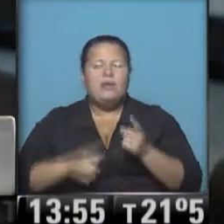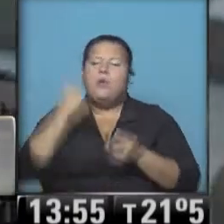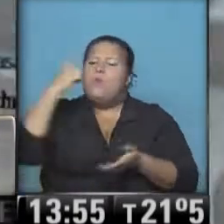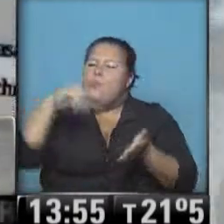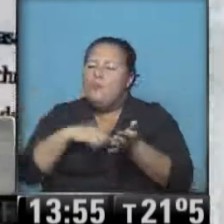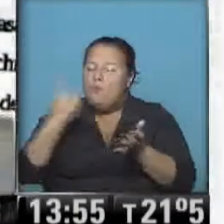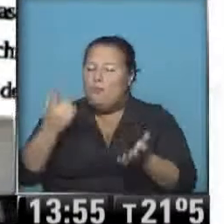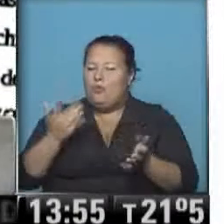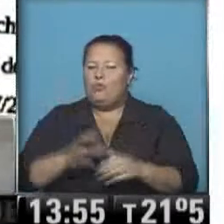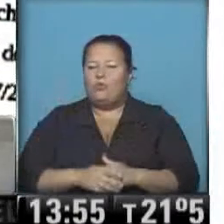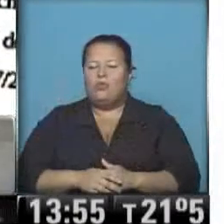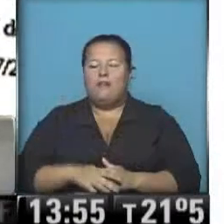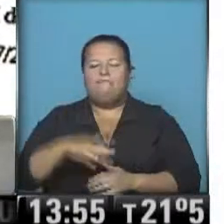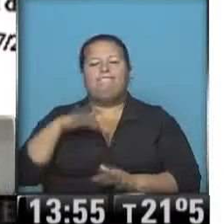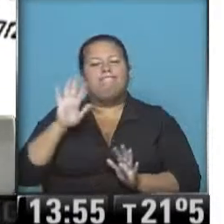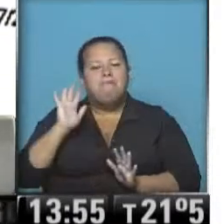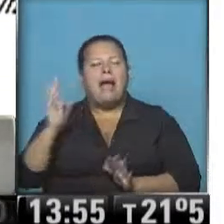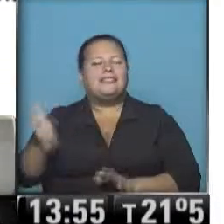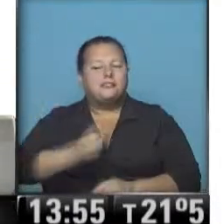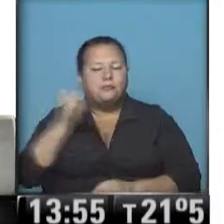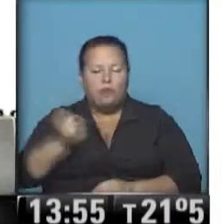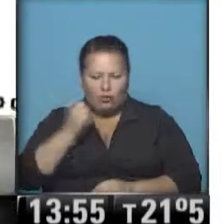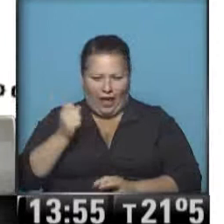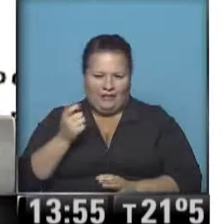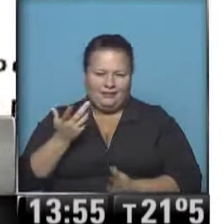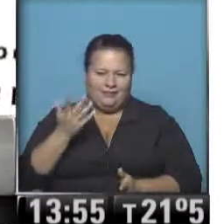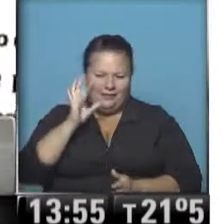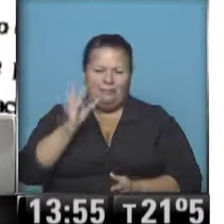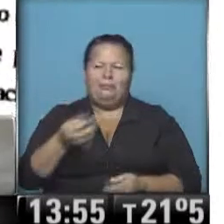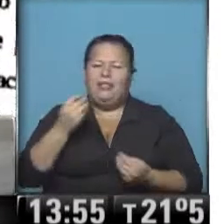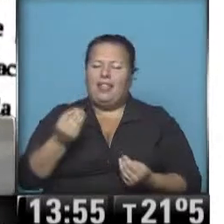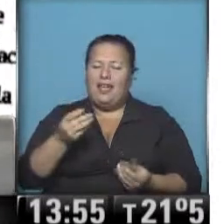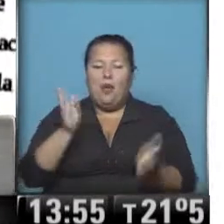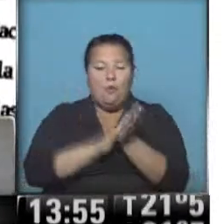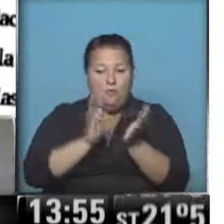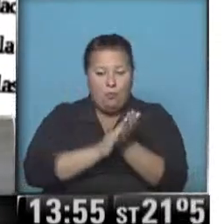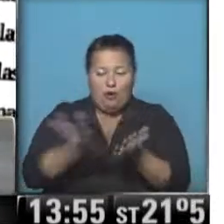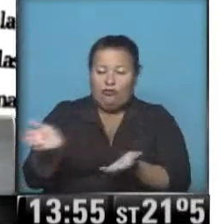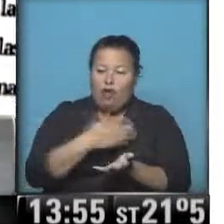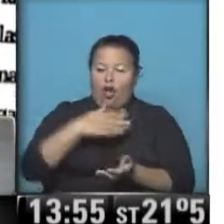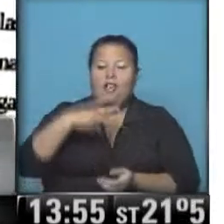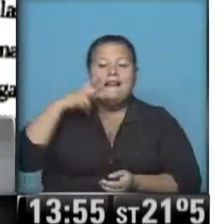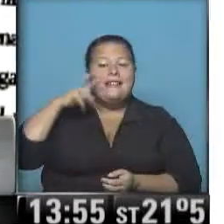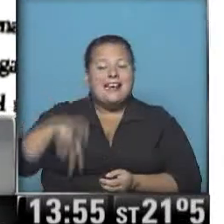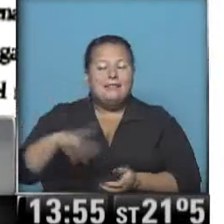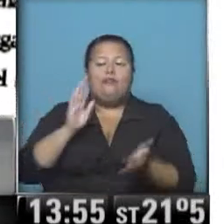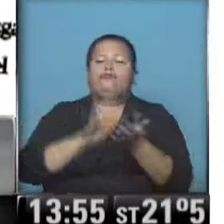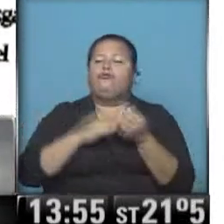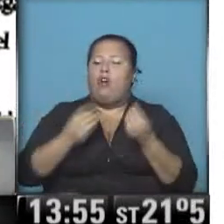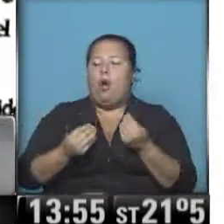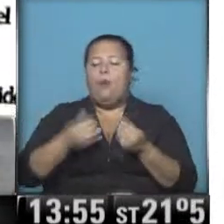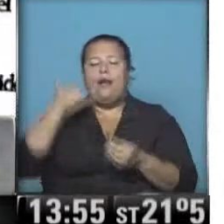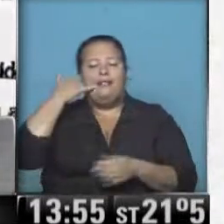desde la más elemental lógica toda la prueba que tenía a nisman se basaba en